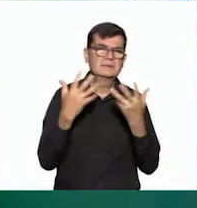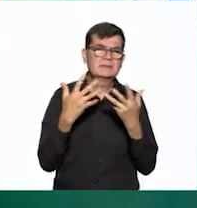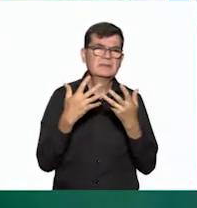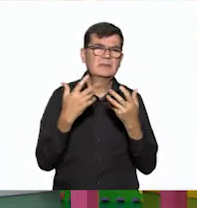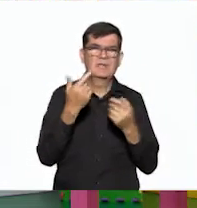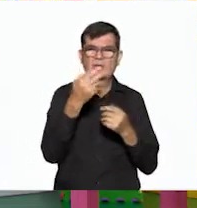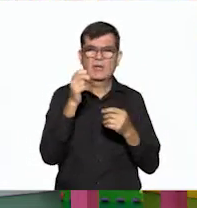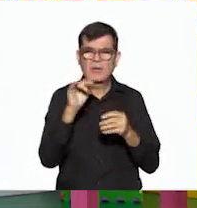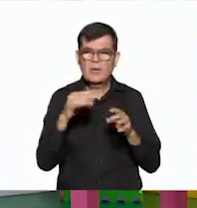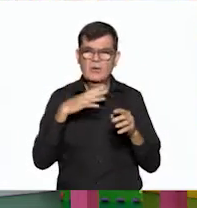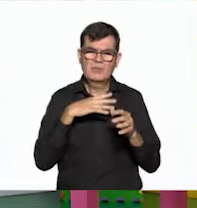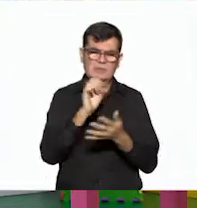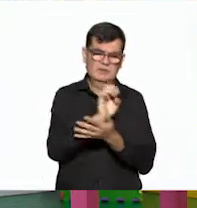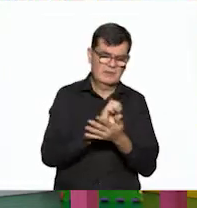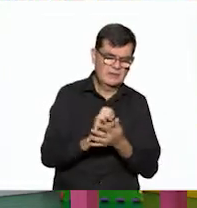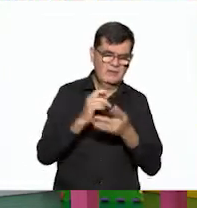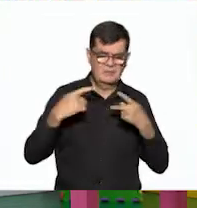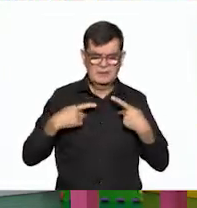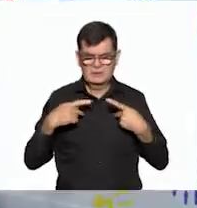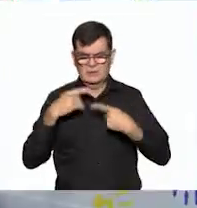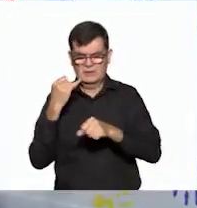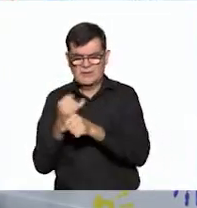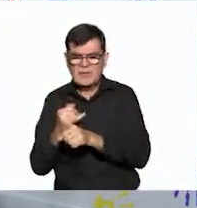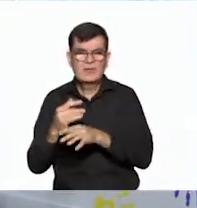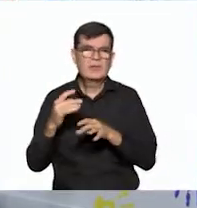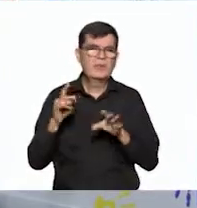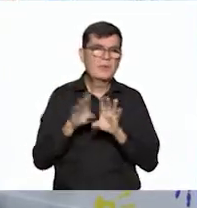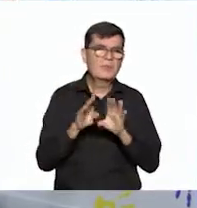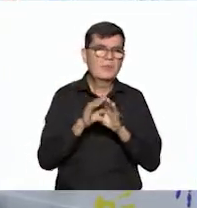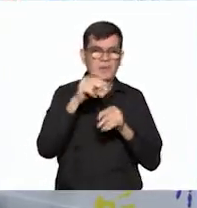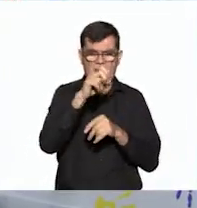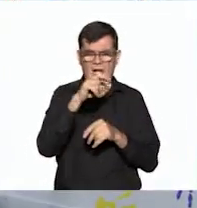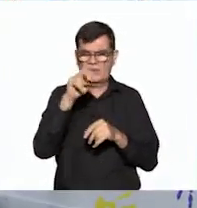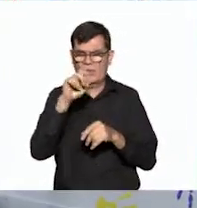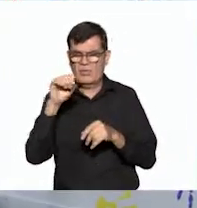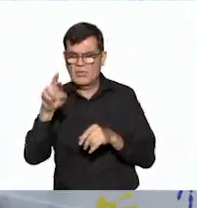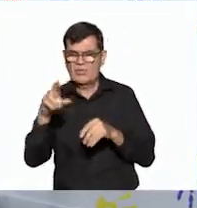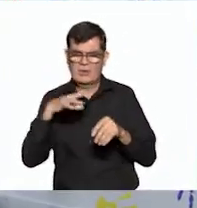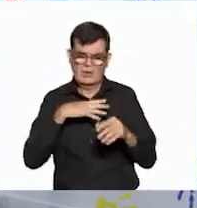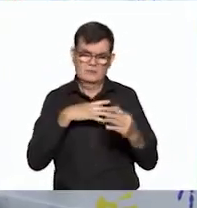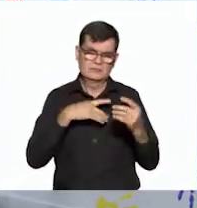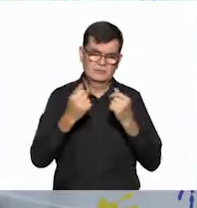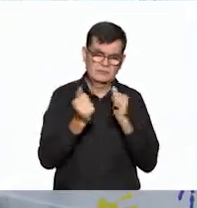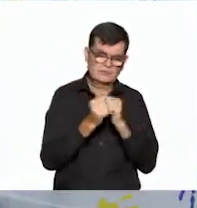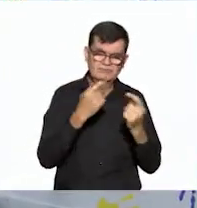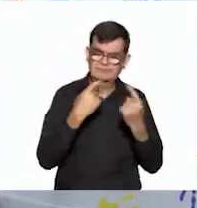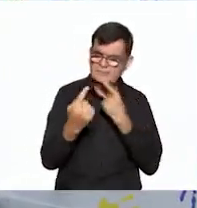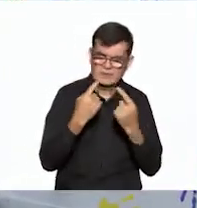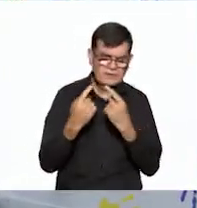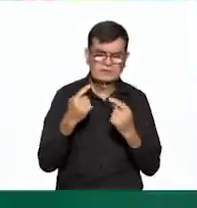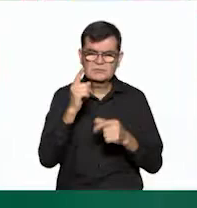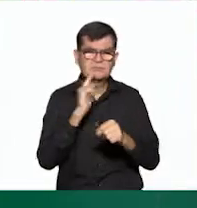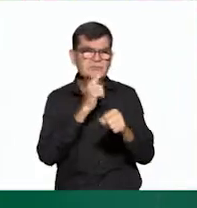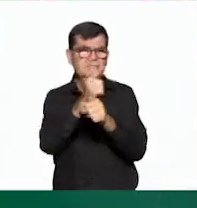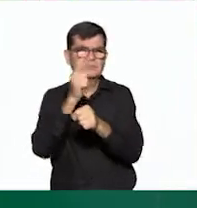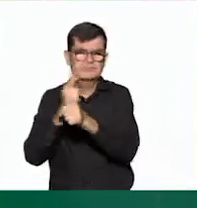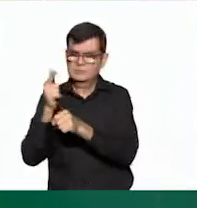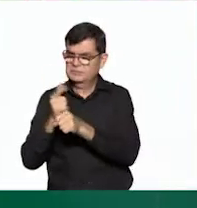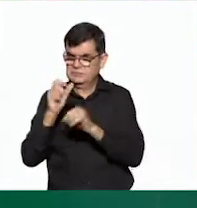tiene escenografía, porque tiene personajes, porque tiene narrador y tiene diálogos. ¿Ustedes también ya lo pueden